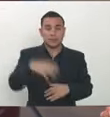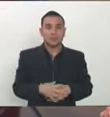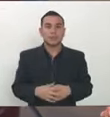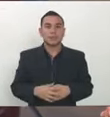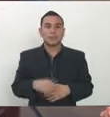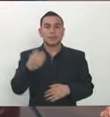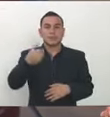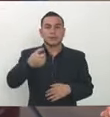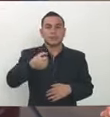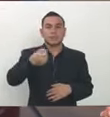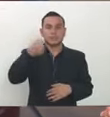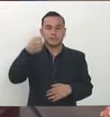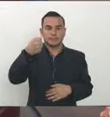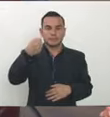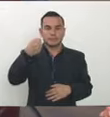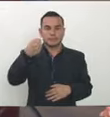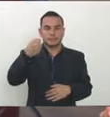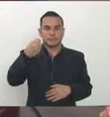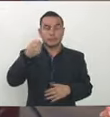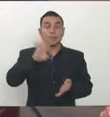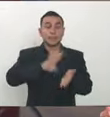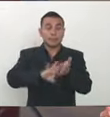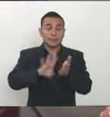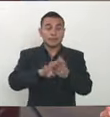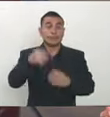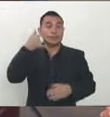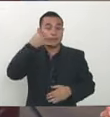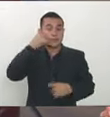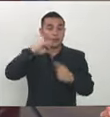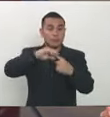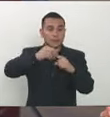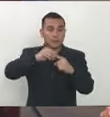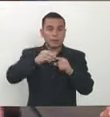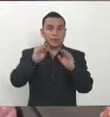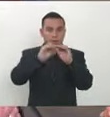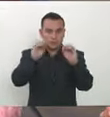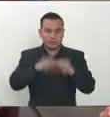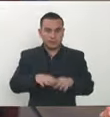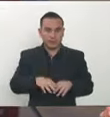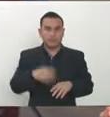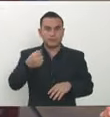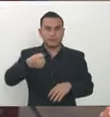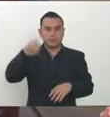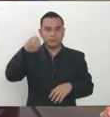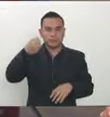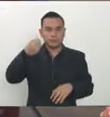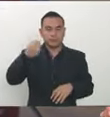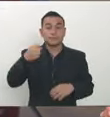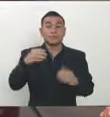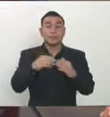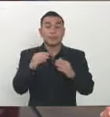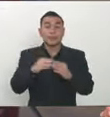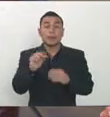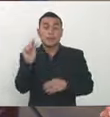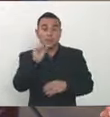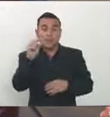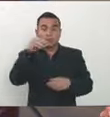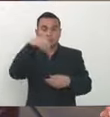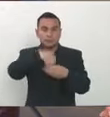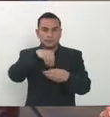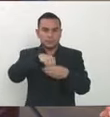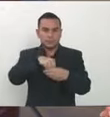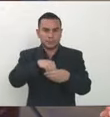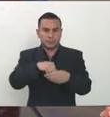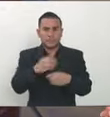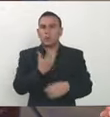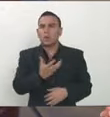suspende por 3 meses la cuota de teléfono, de cable e internet. Se suspenden también los pagos de crédito de las casas comerciales,